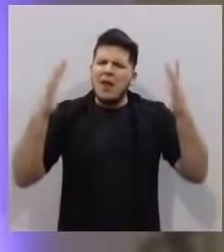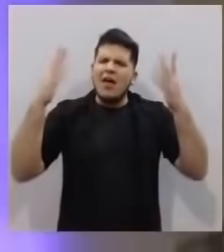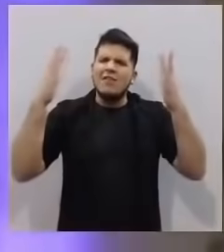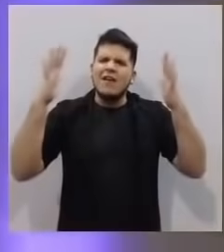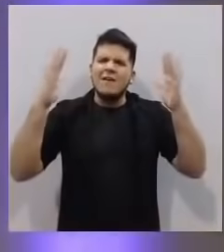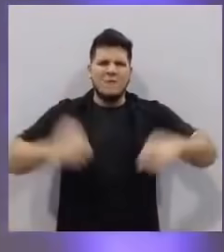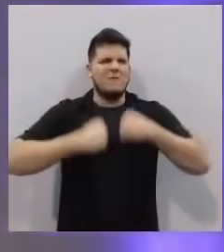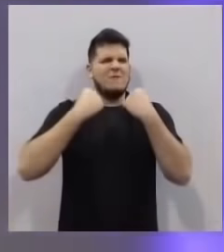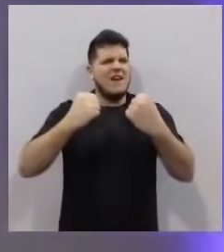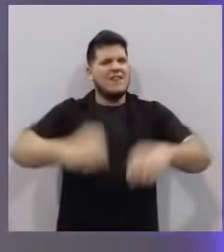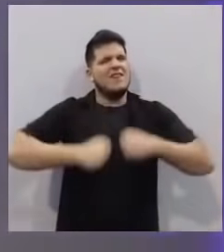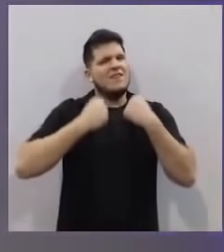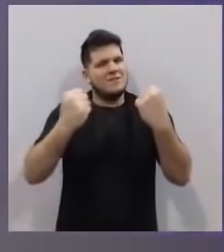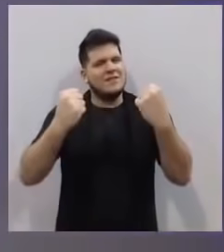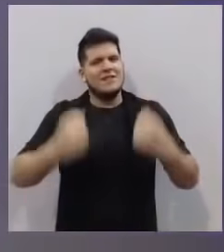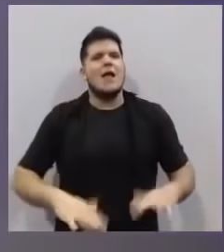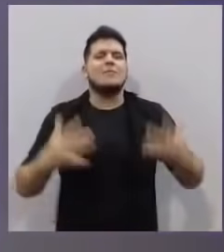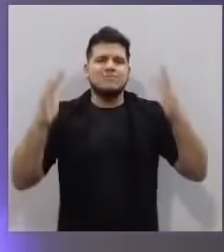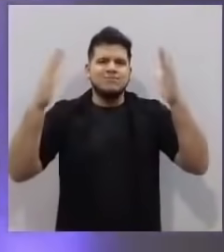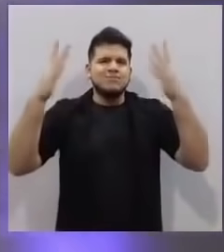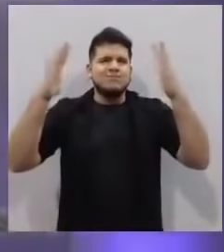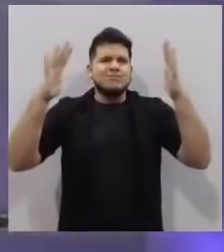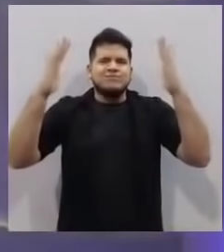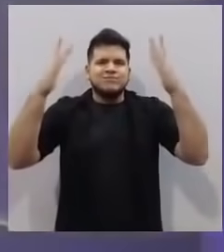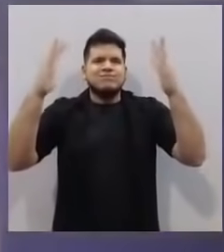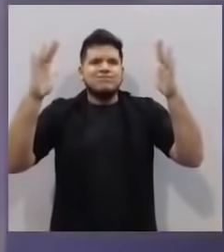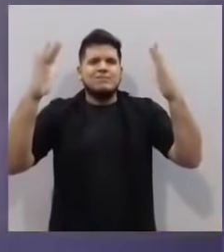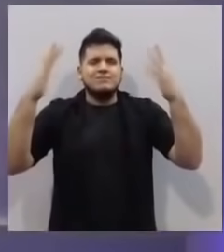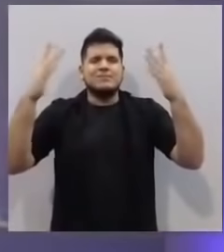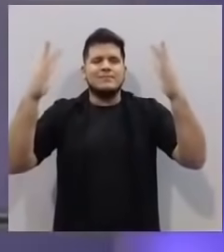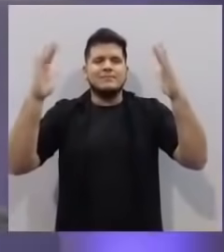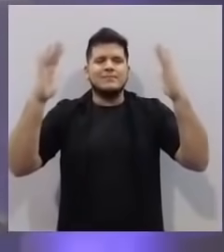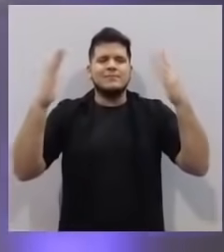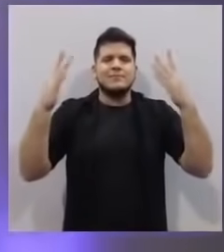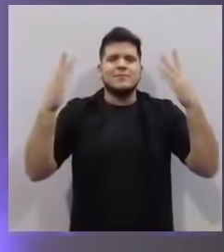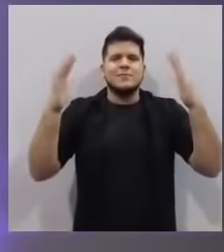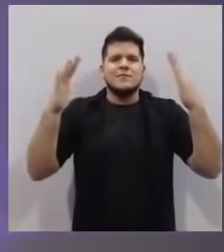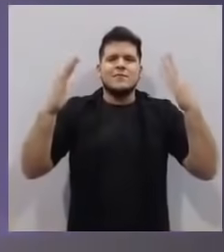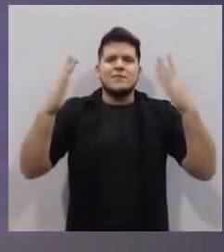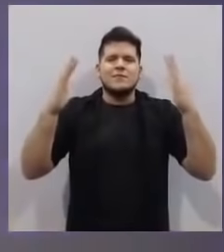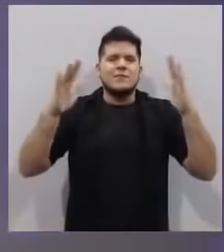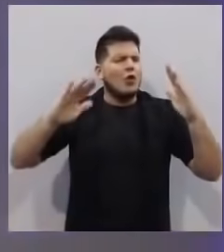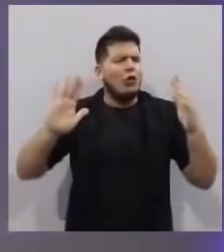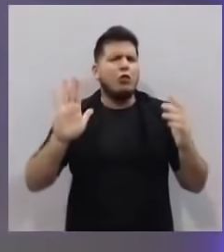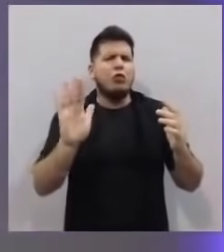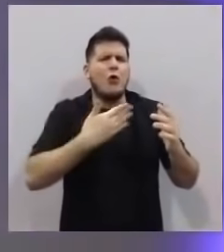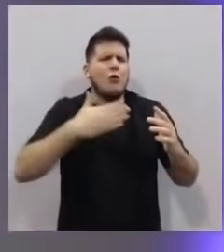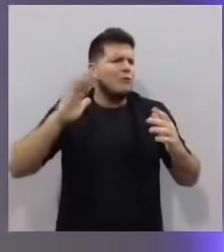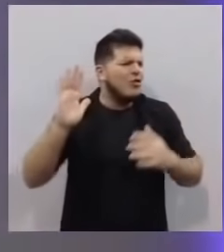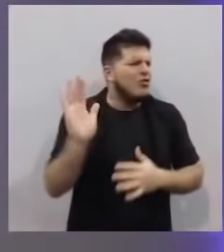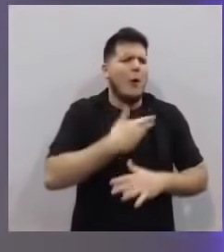al dios de las promesas de toda la fuerza con sus palmas él se merece toda la gloria de su pueblo